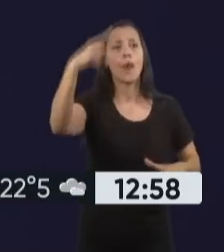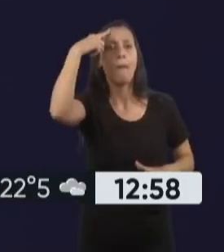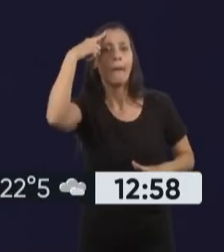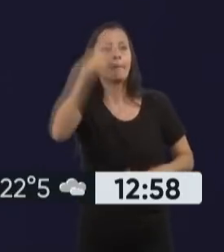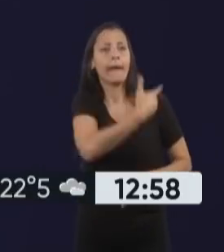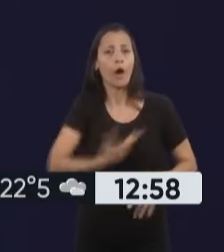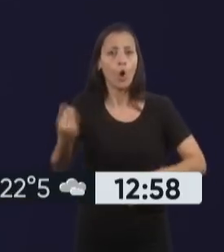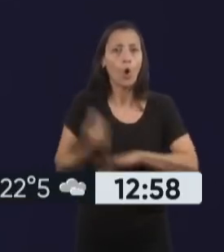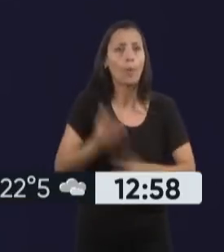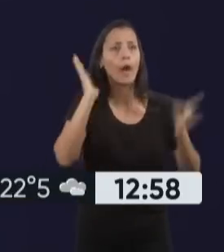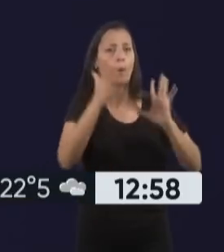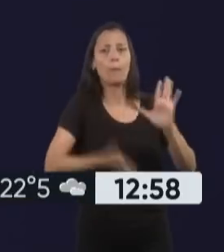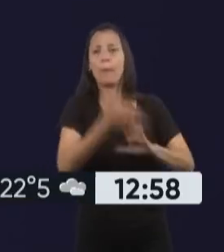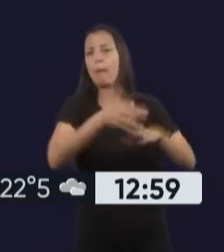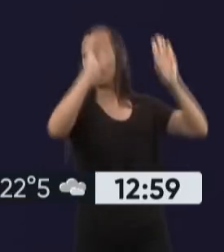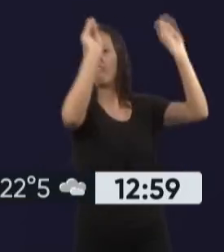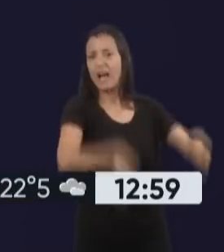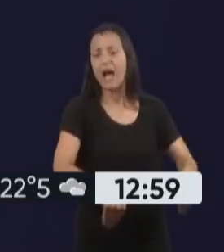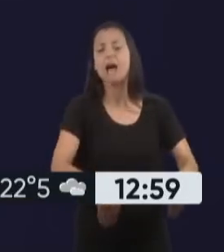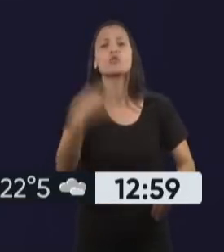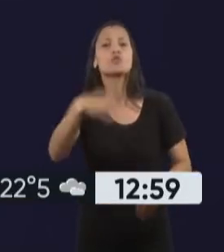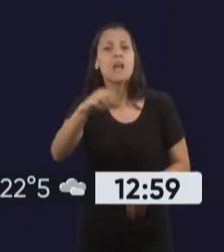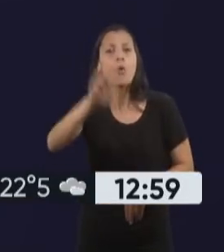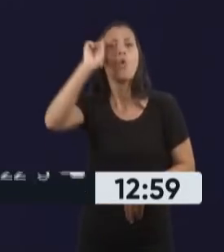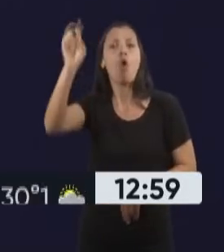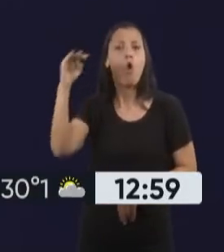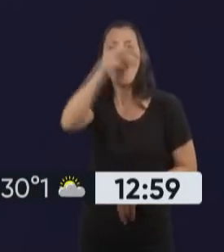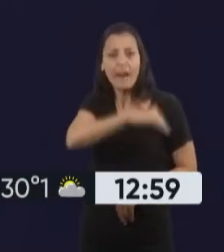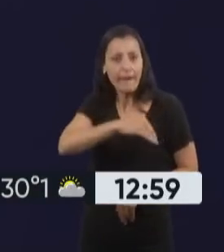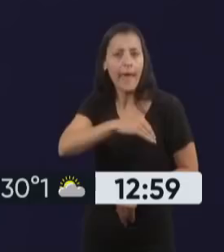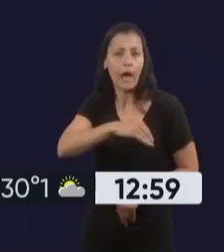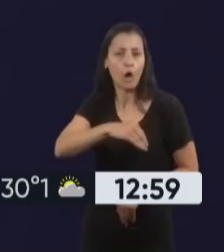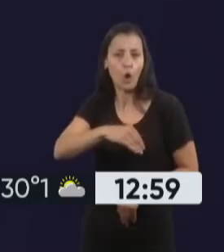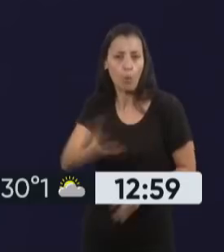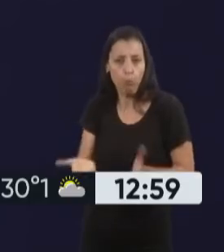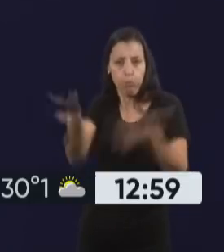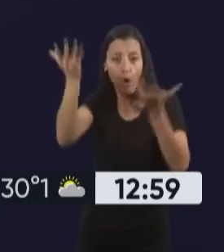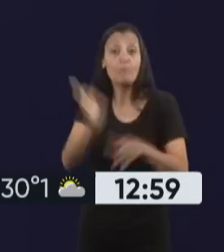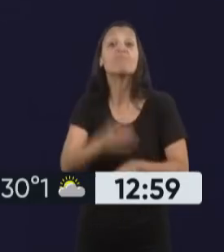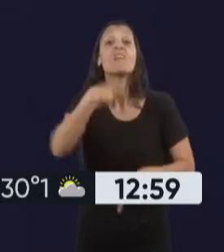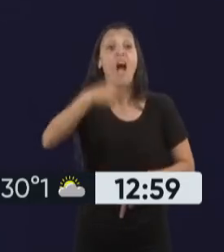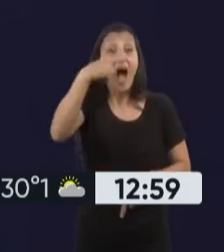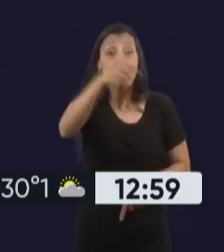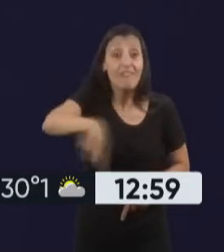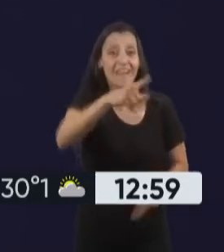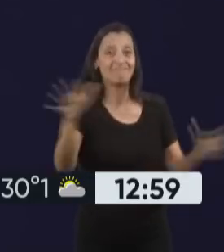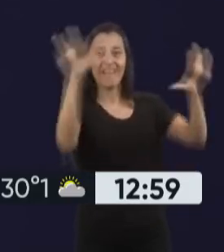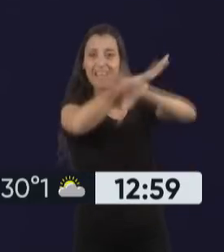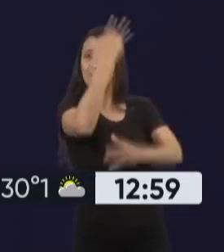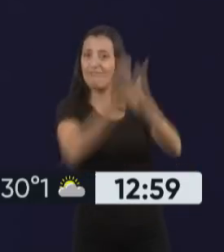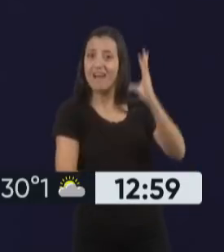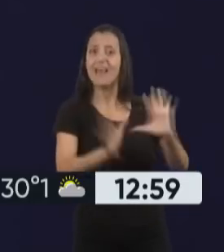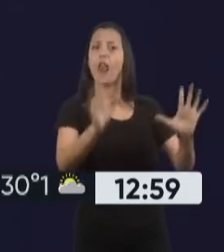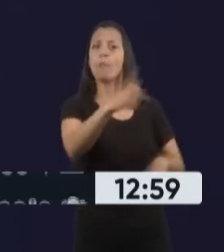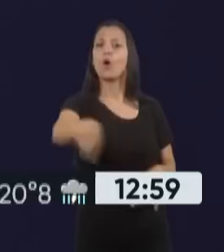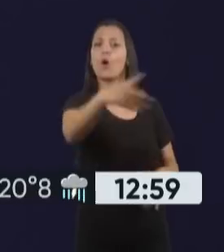gobierno, festejaban una suba transitoria del dólar blue, el operativo les falló. Quizás el